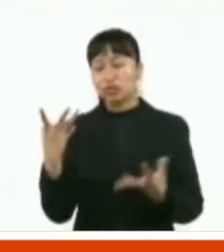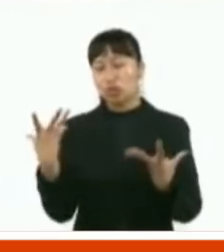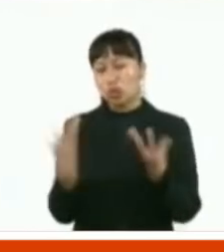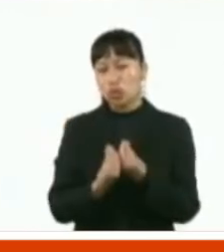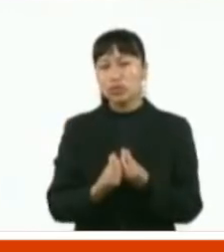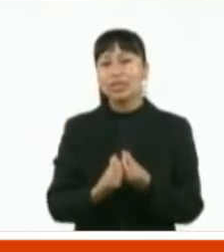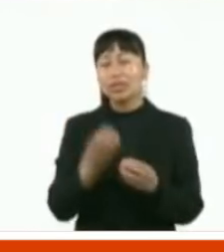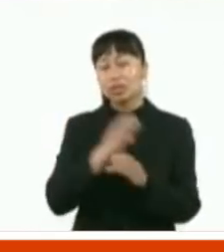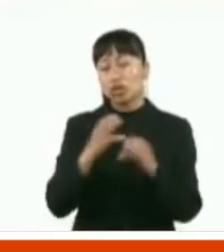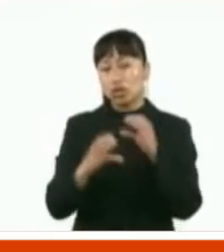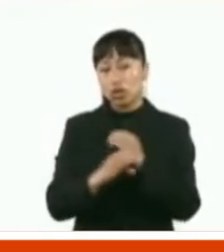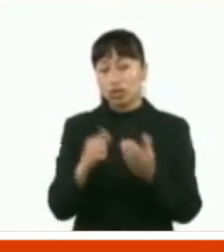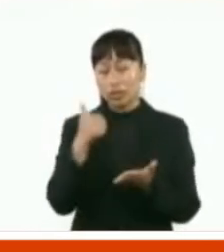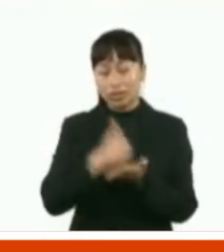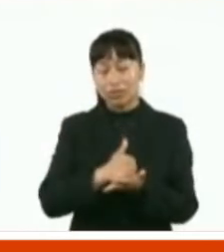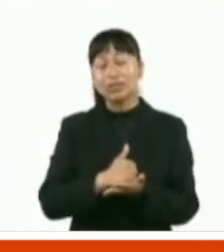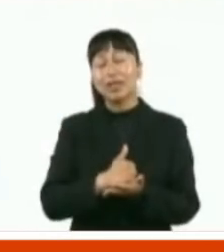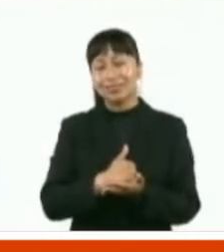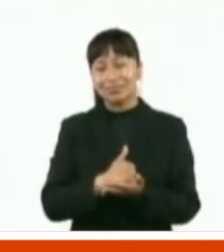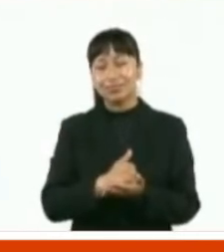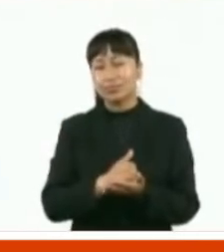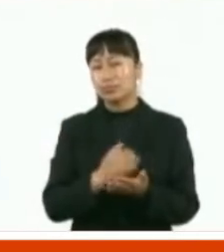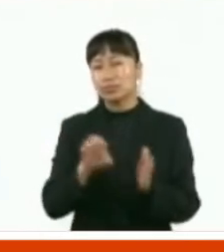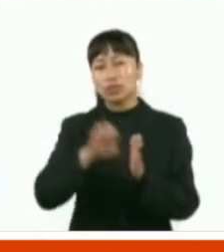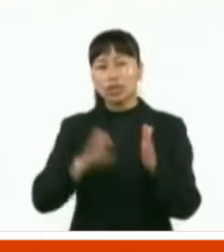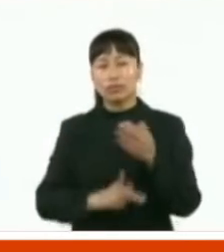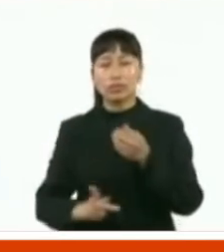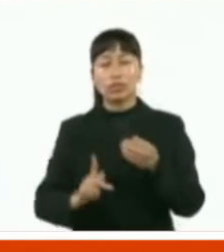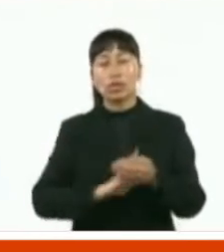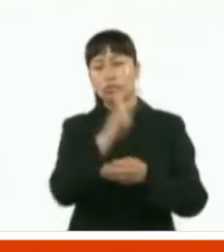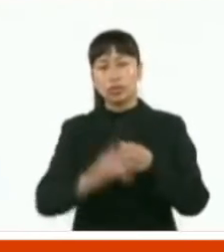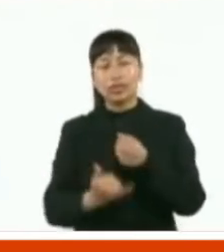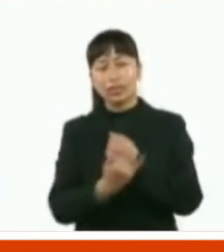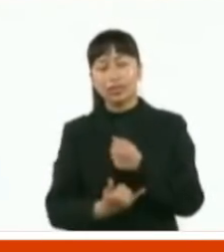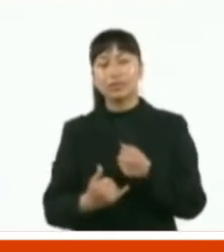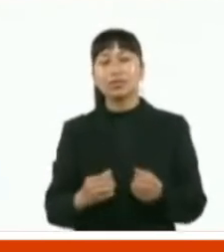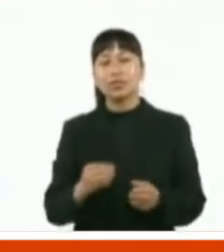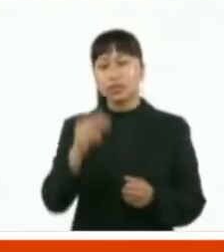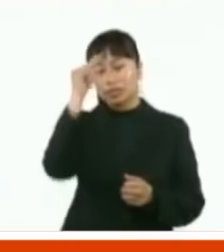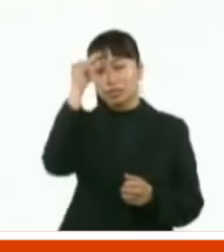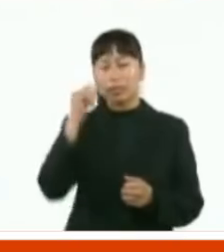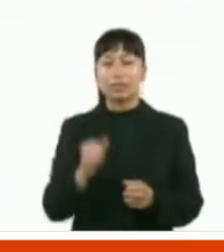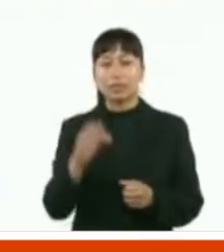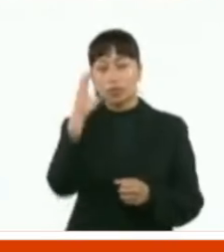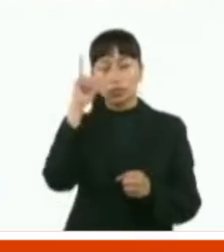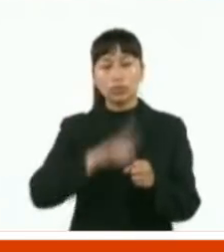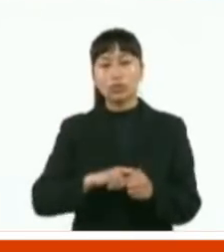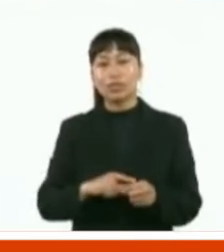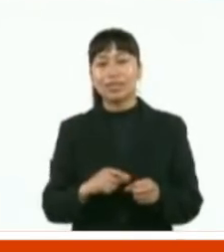en la ciudad, entre otras el proyecto Chapultepec, Cultura y Naturaleza, a